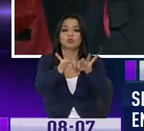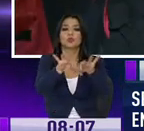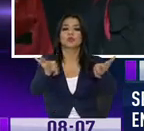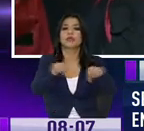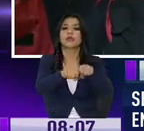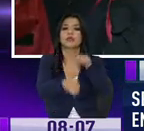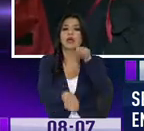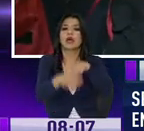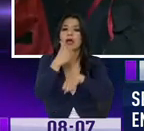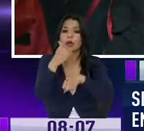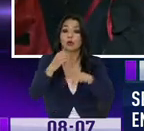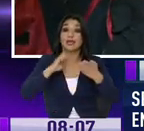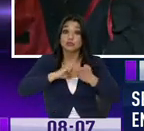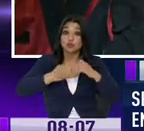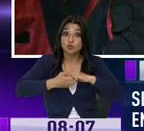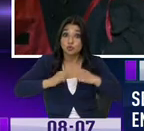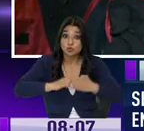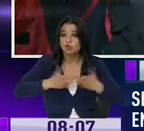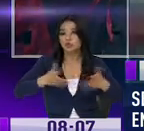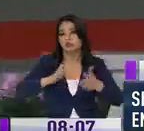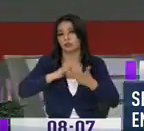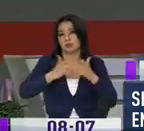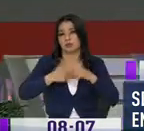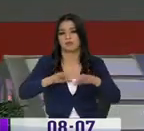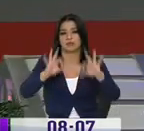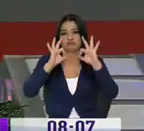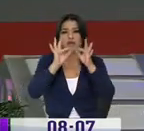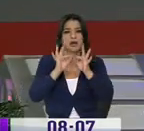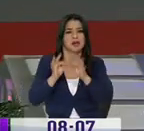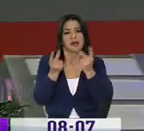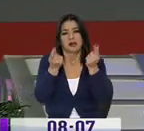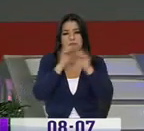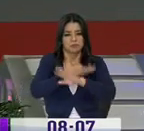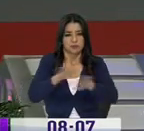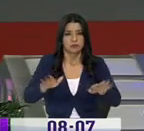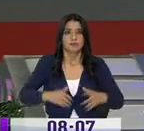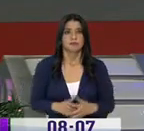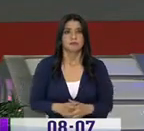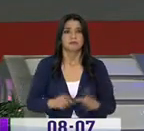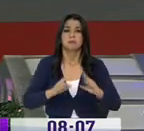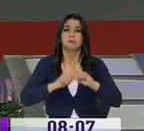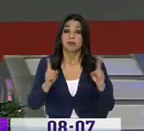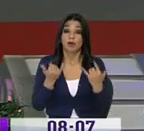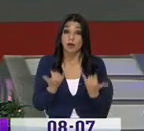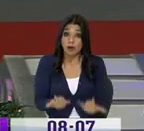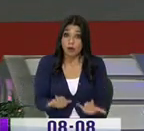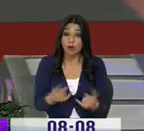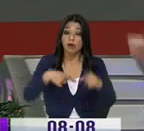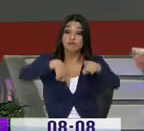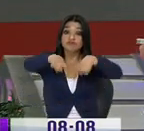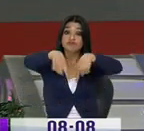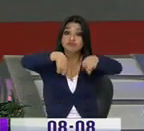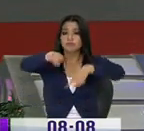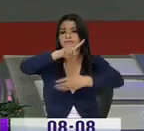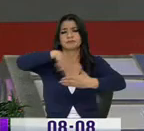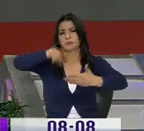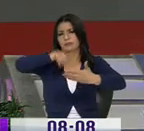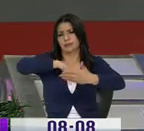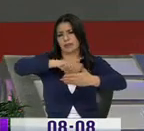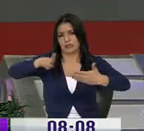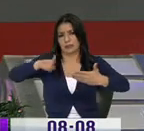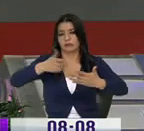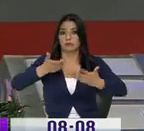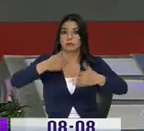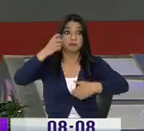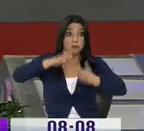que estructural no hay problema. Esto lo van a arreglar muy rápidamente. Pero evitémonos, ¿saben qué? Cruzar por ahí. No porque vaya a